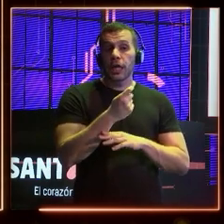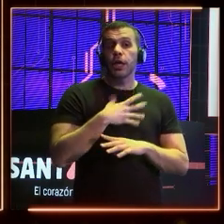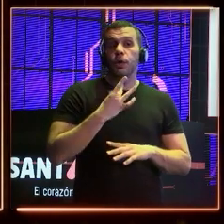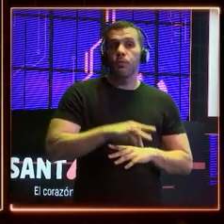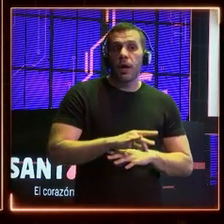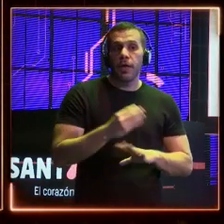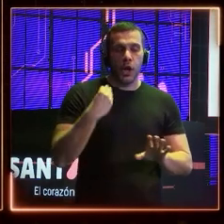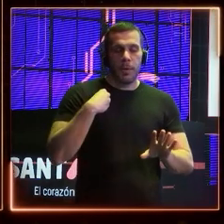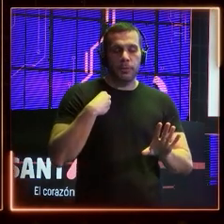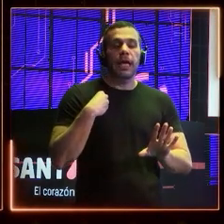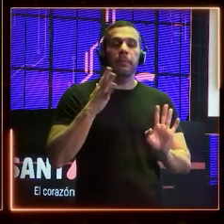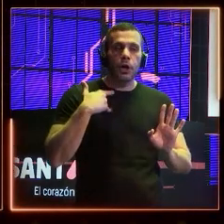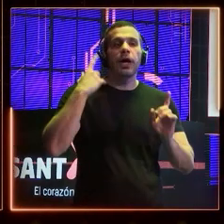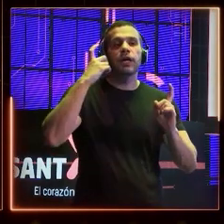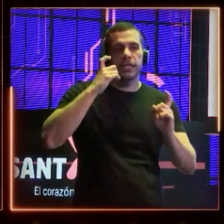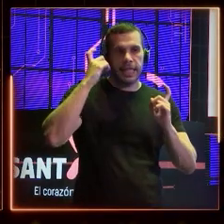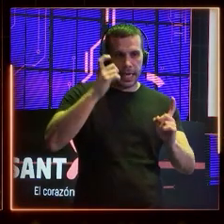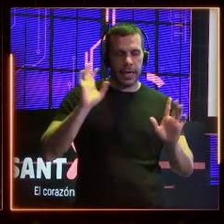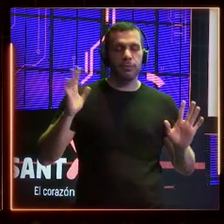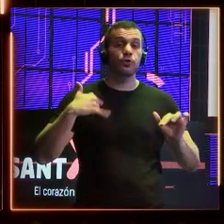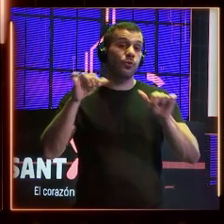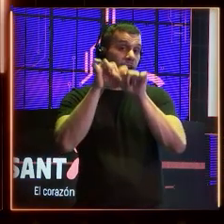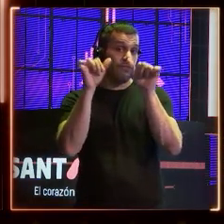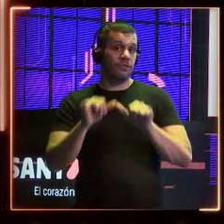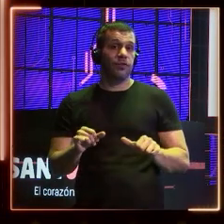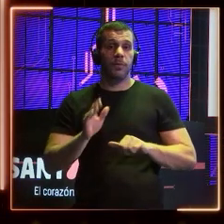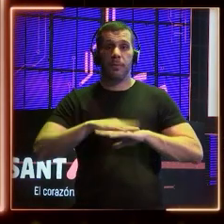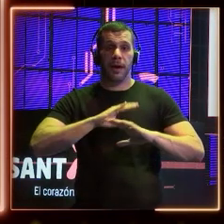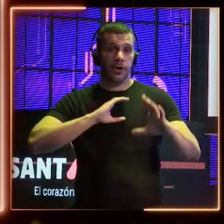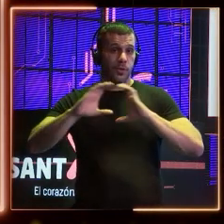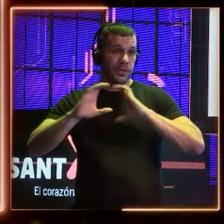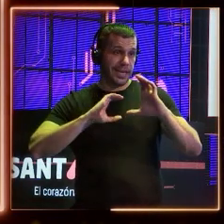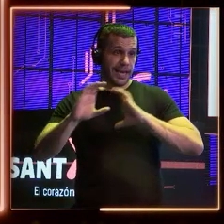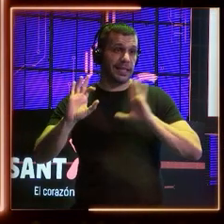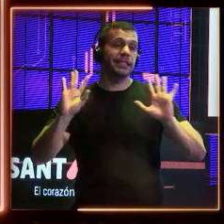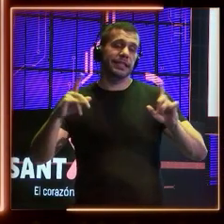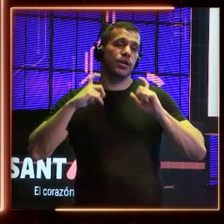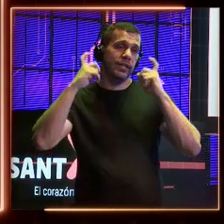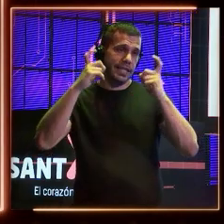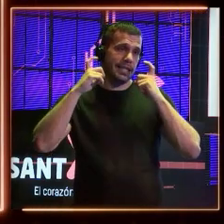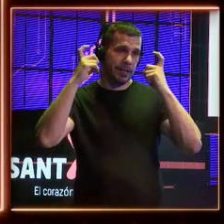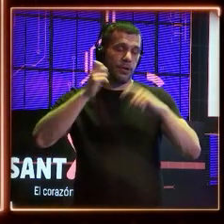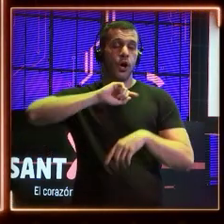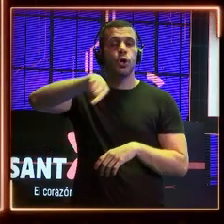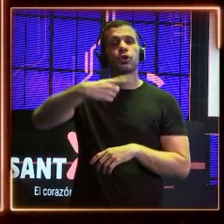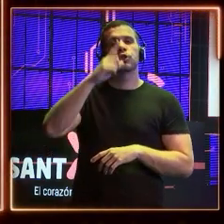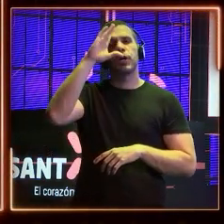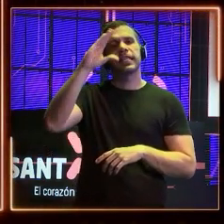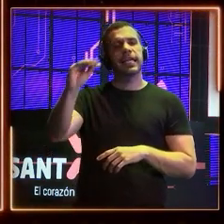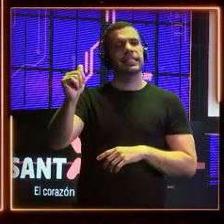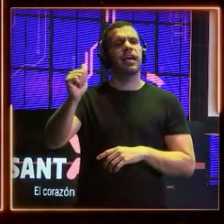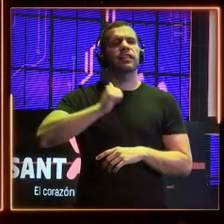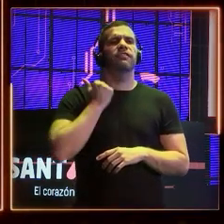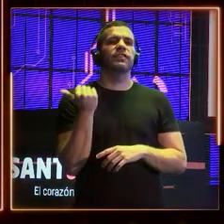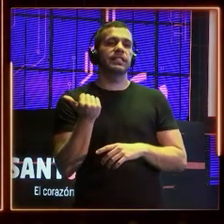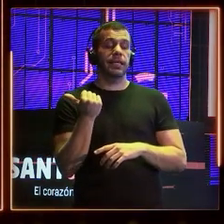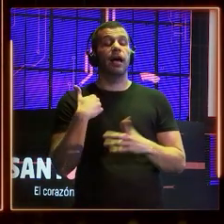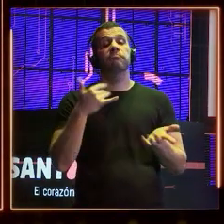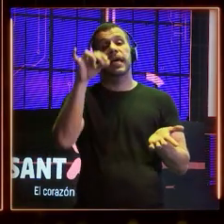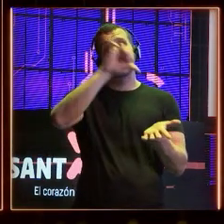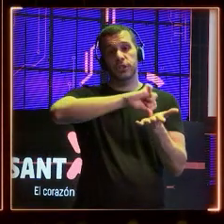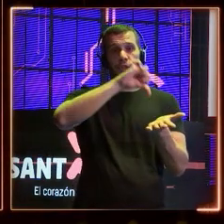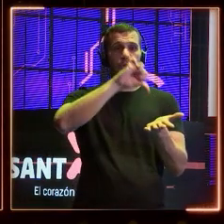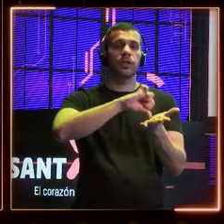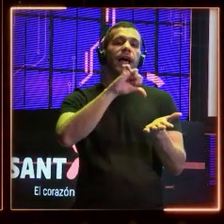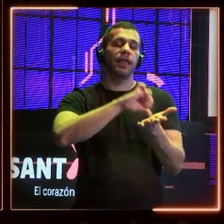intentar no deja de ser otra forma más de expresarte y de comunicarte no estamos metiendo Inteligencia artificial y lo estamos haciendo en ciudades